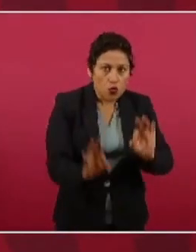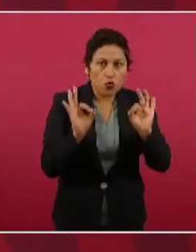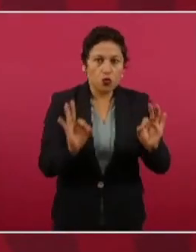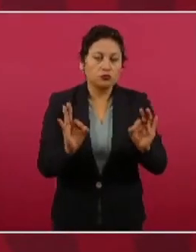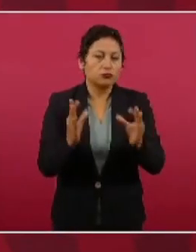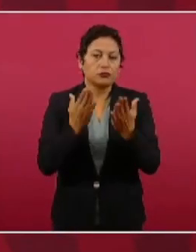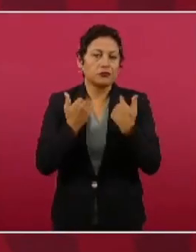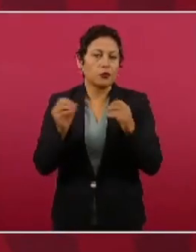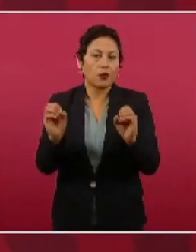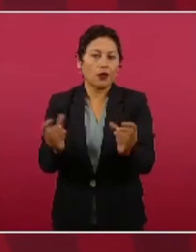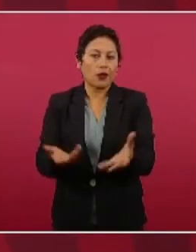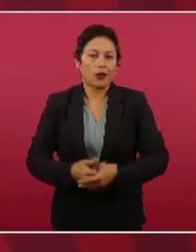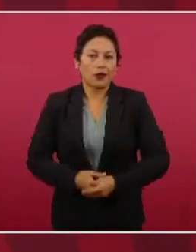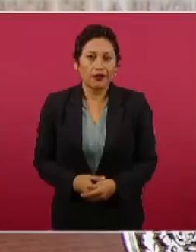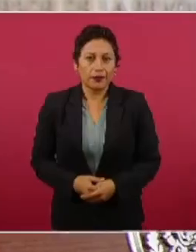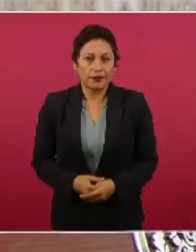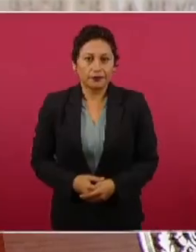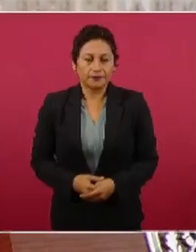Ahí